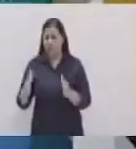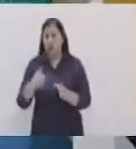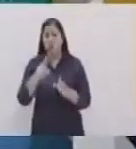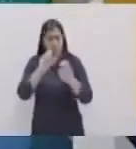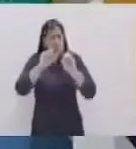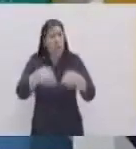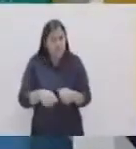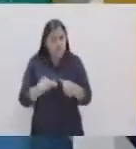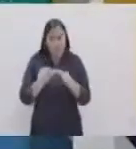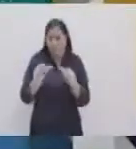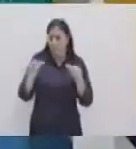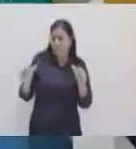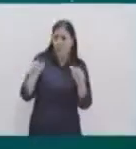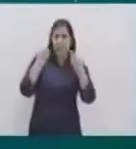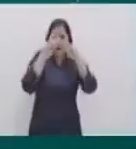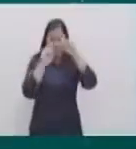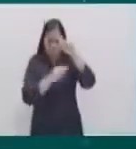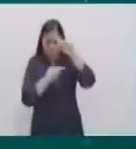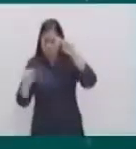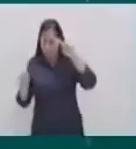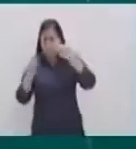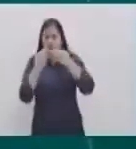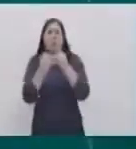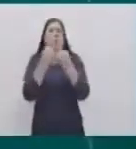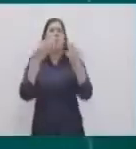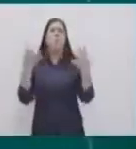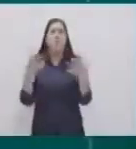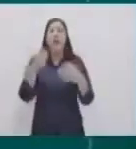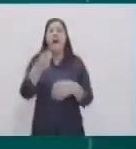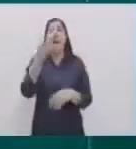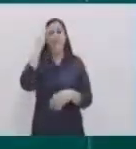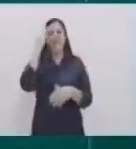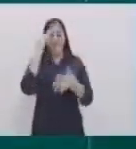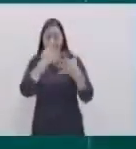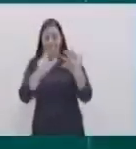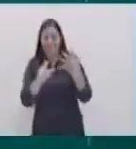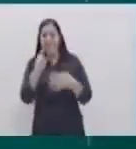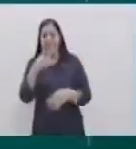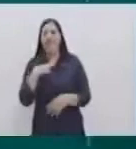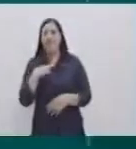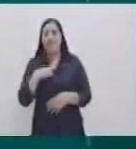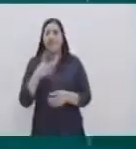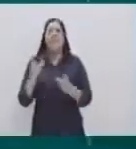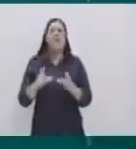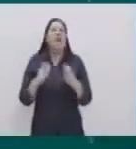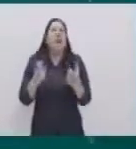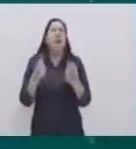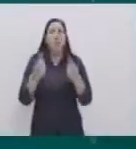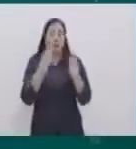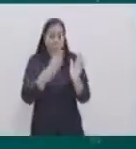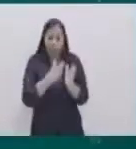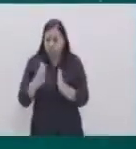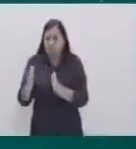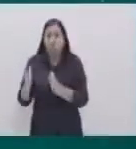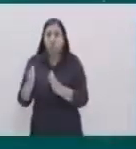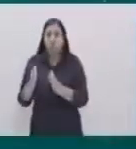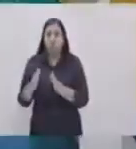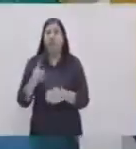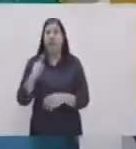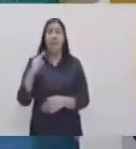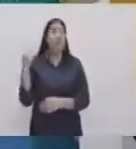medir los lados del triángulo y así pueden saber qué características se cumplen y dónde es que entra en su